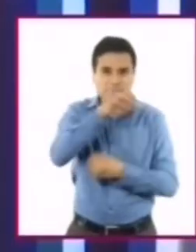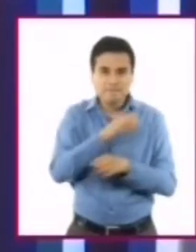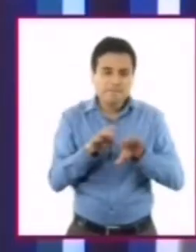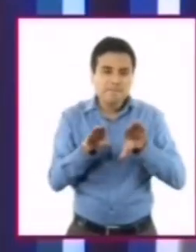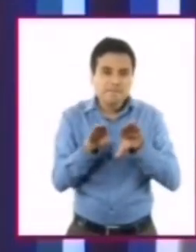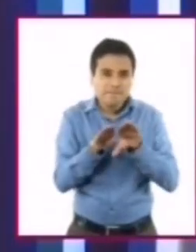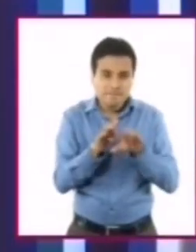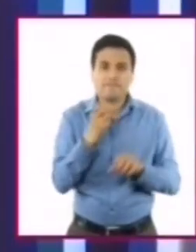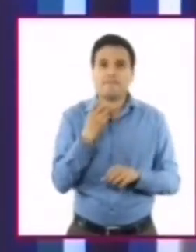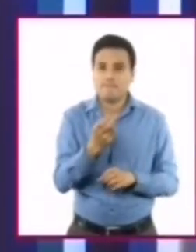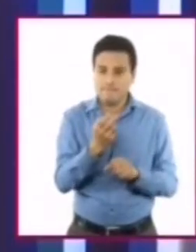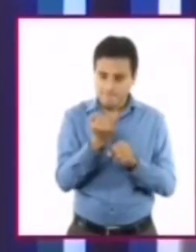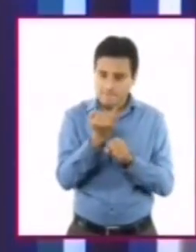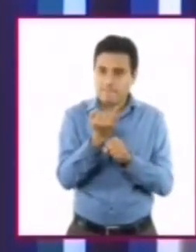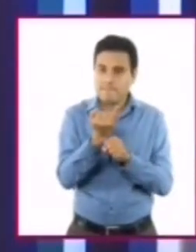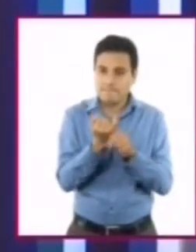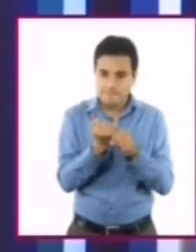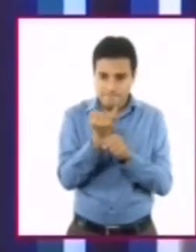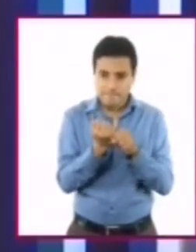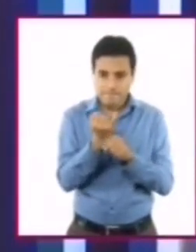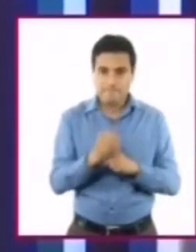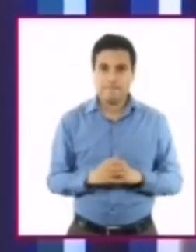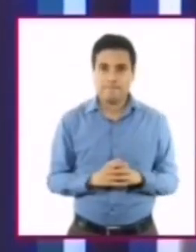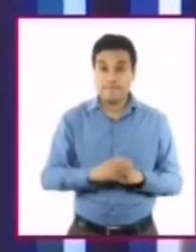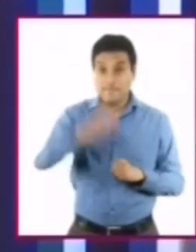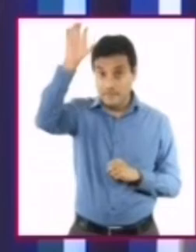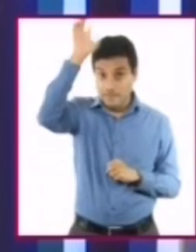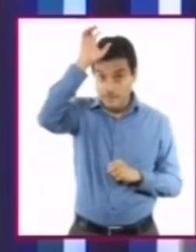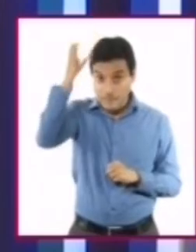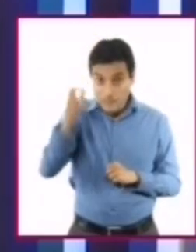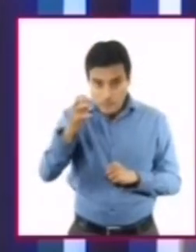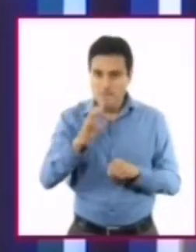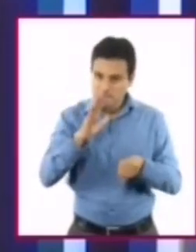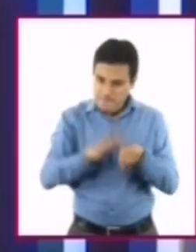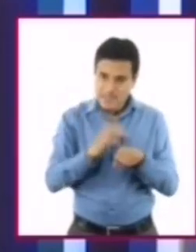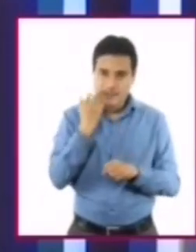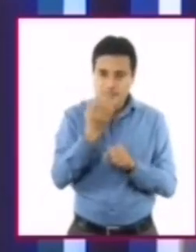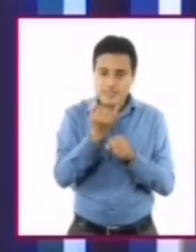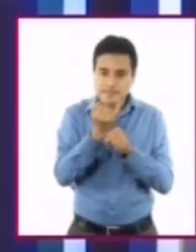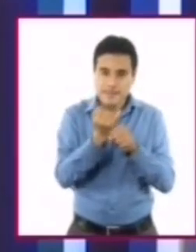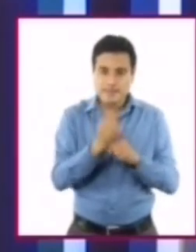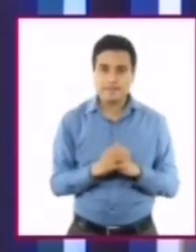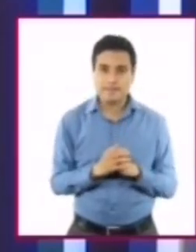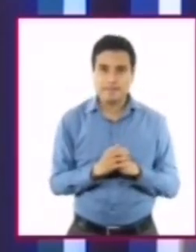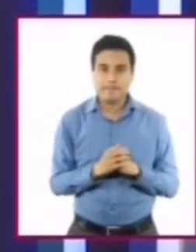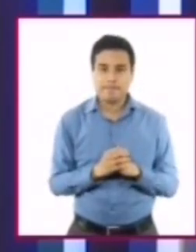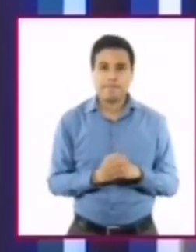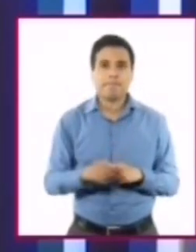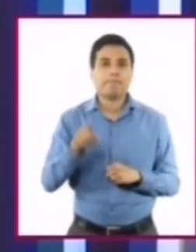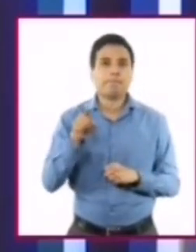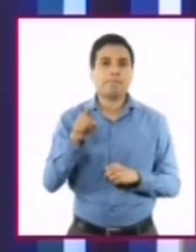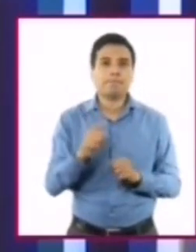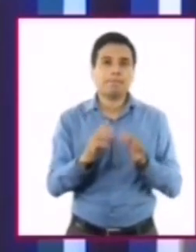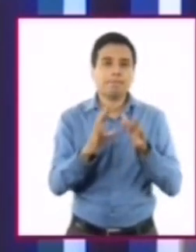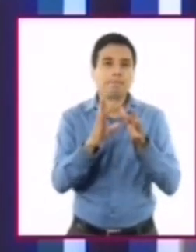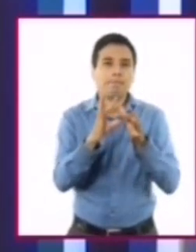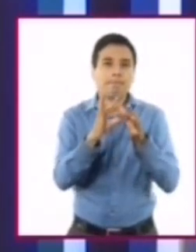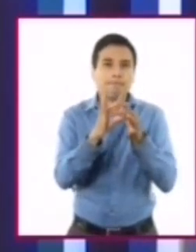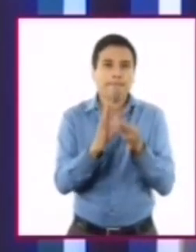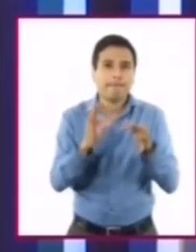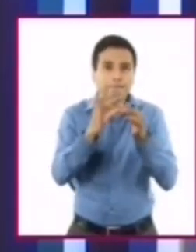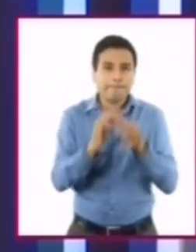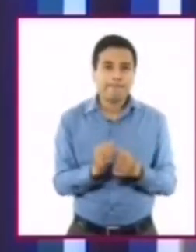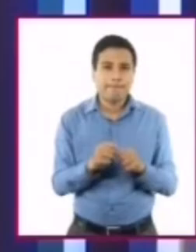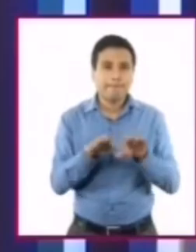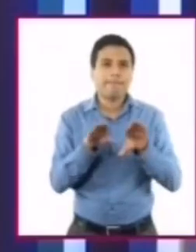y de tratar de ir más allá de lo planteado por Newton. Es decir, no solo quedarse en la descripción de